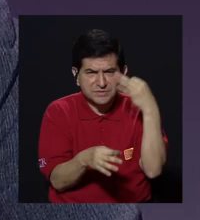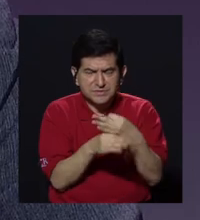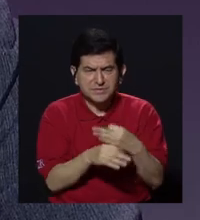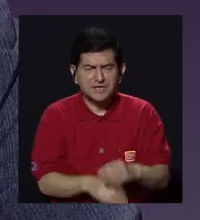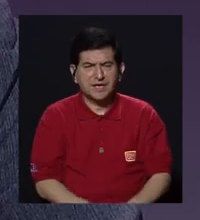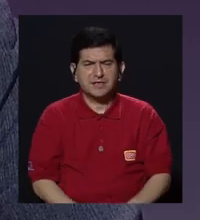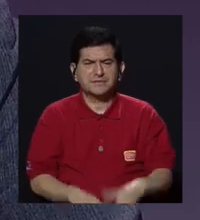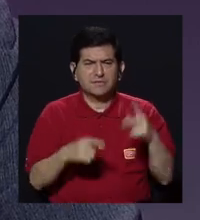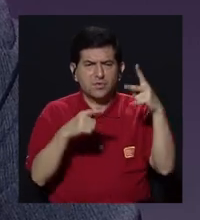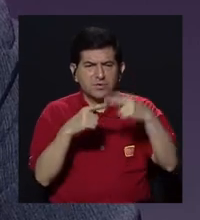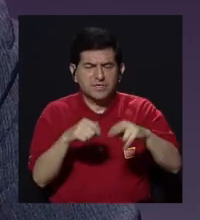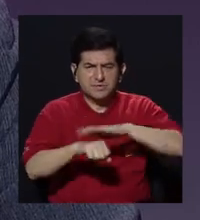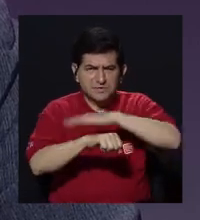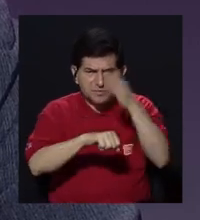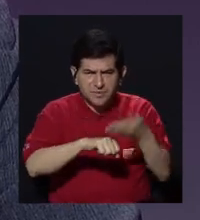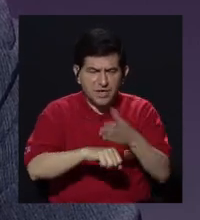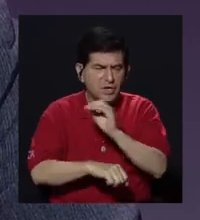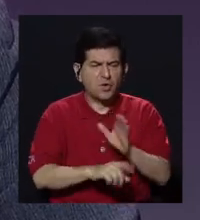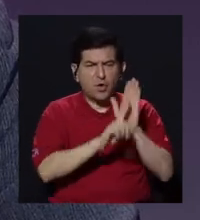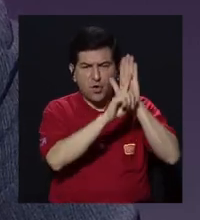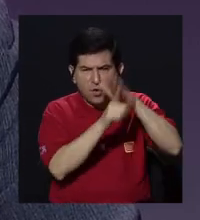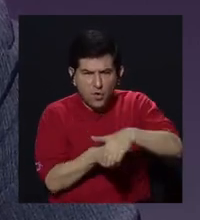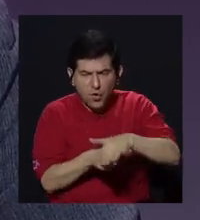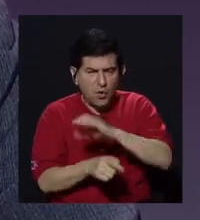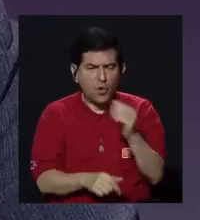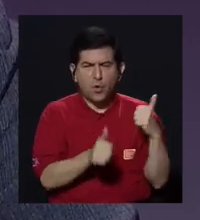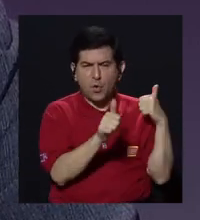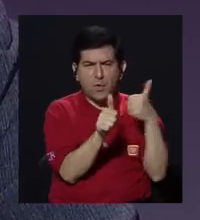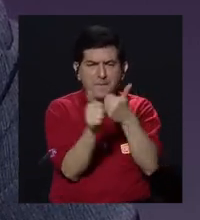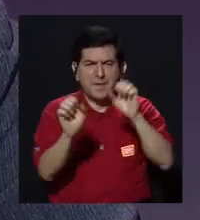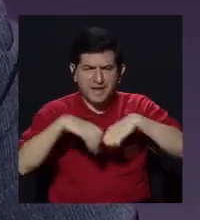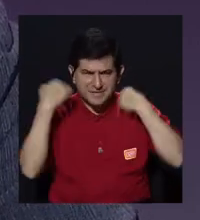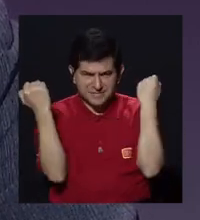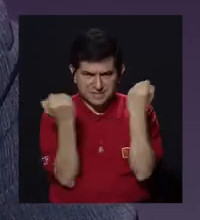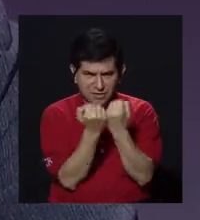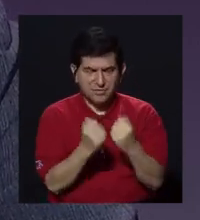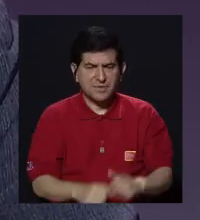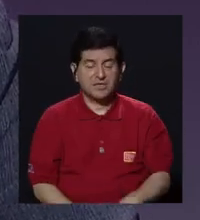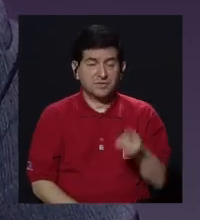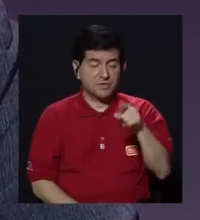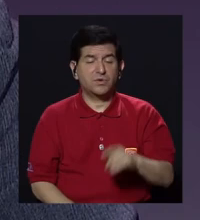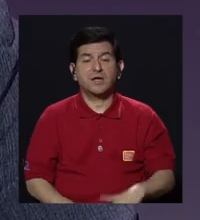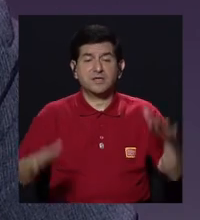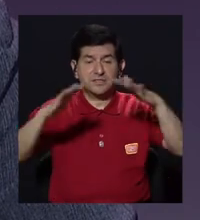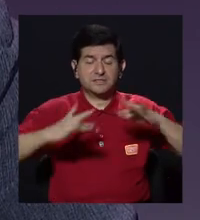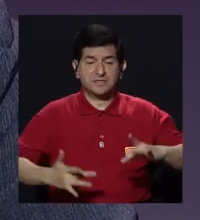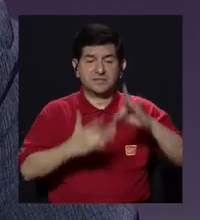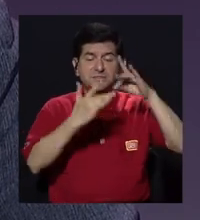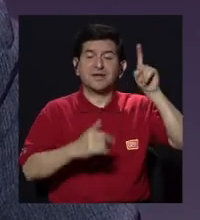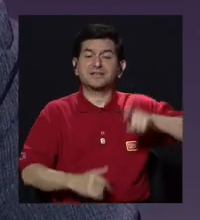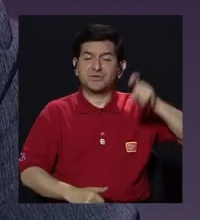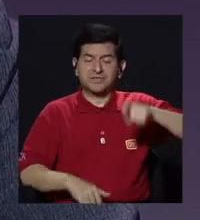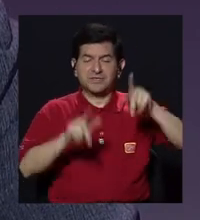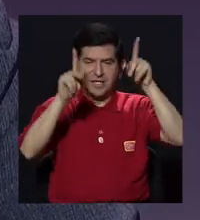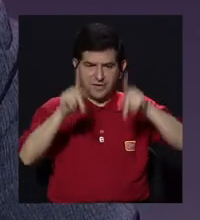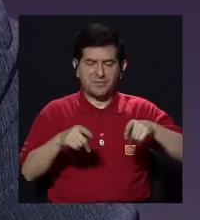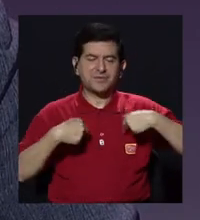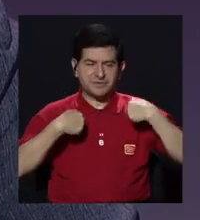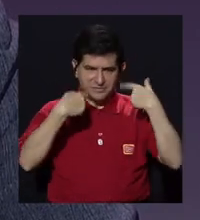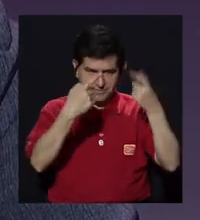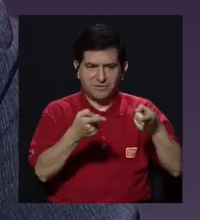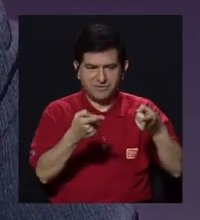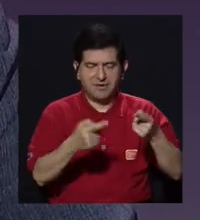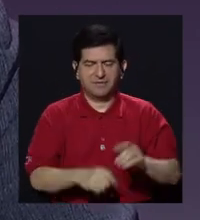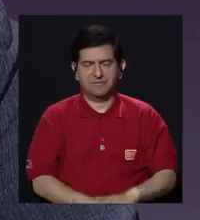de despido de embarazada, de hostigamiento, de persecución sindical, estos fueros especiales, uh-huh, sí se requiere que se presente porque